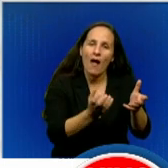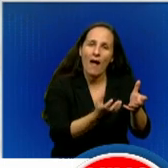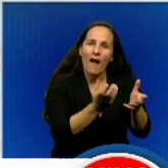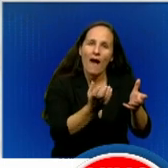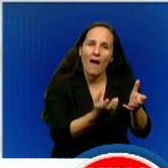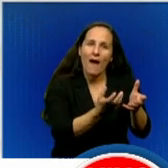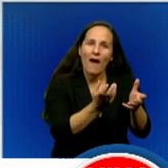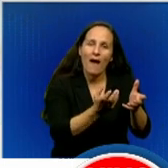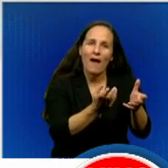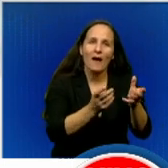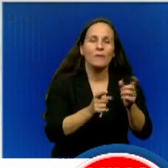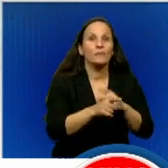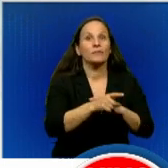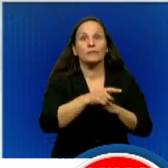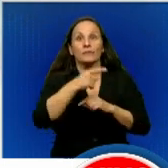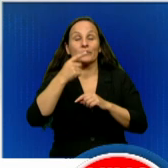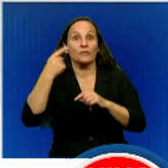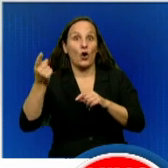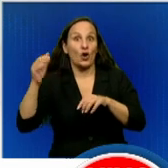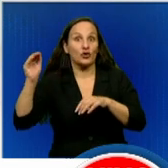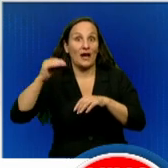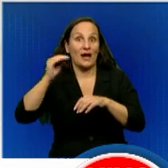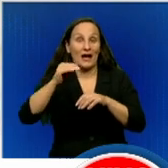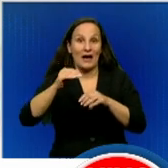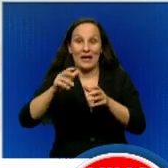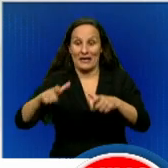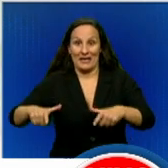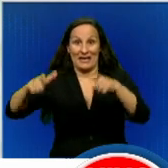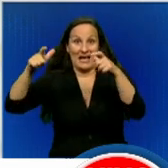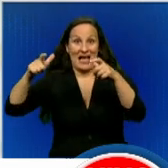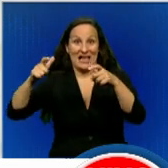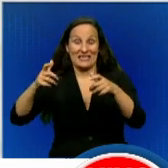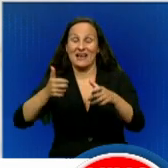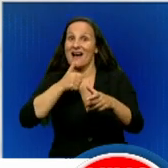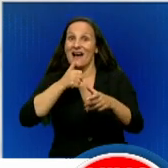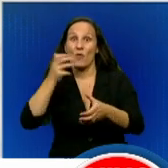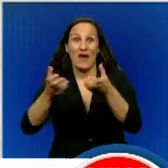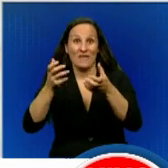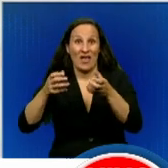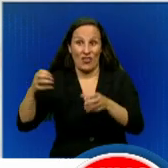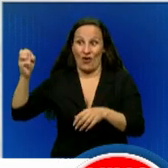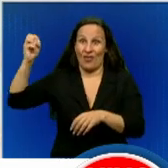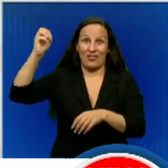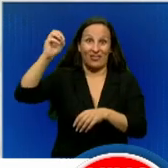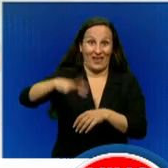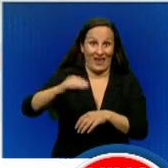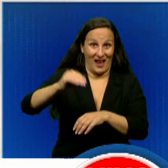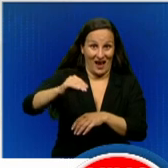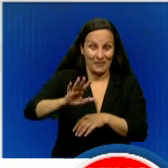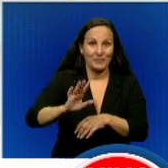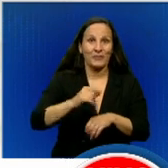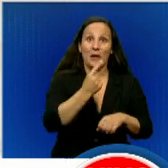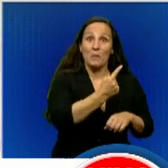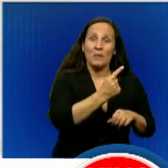que súbitamente se sumergirá en una segunda olla con agua hirviendo en la primera la